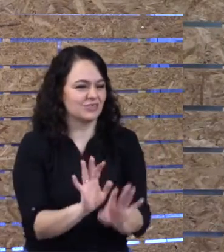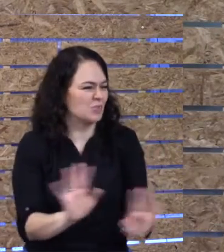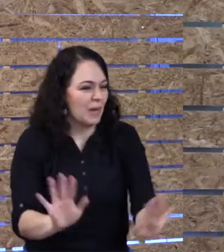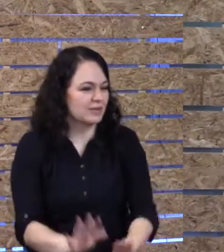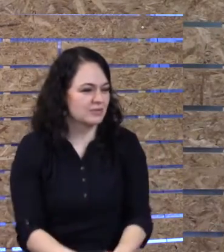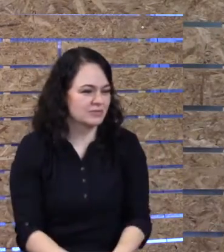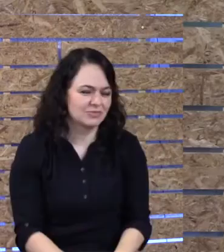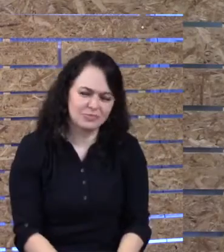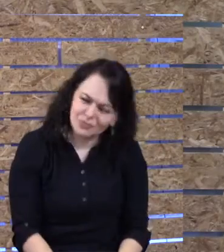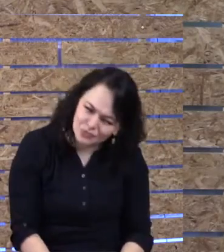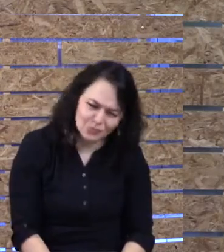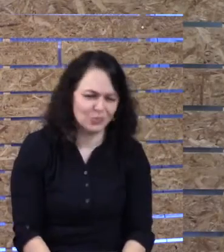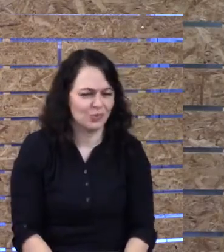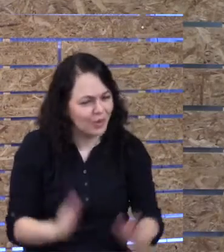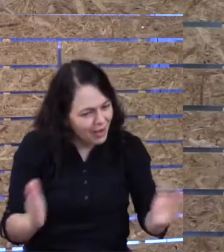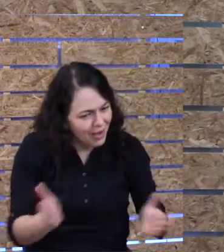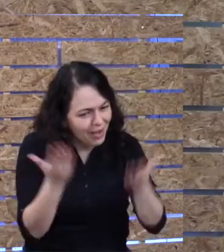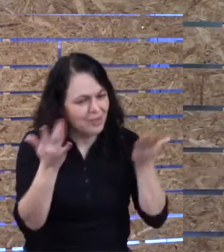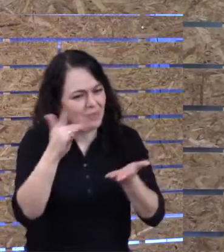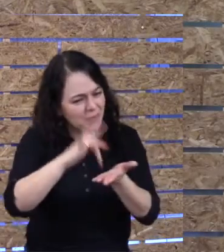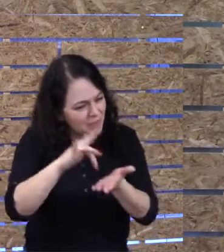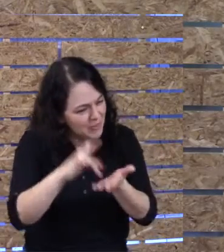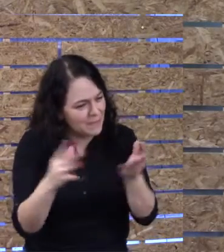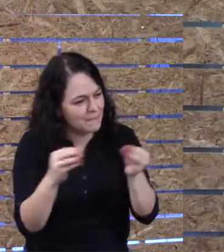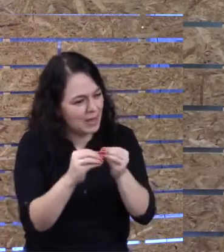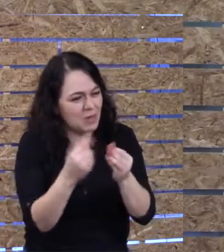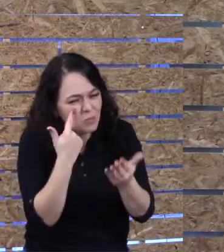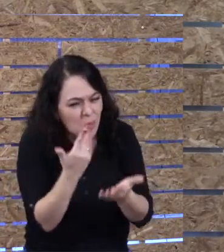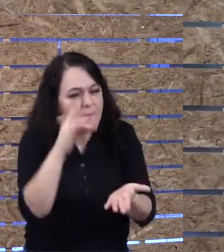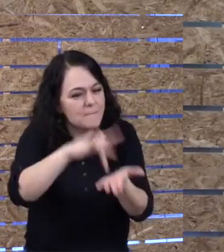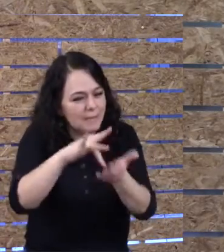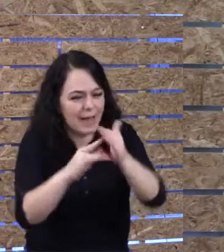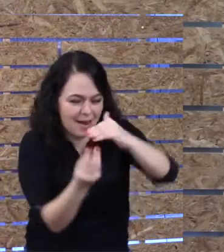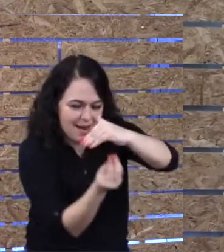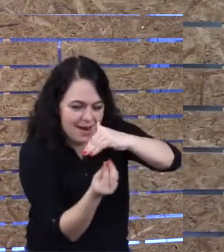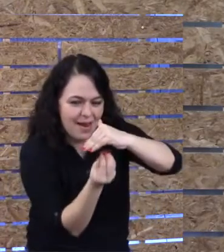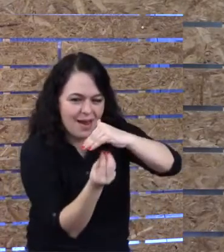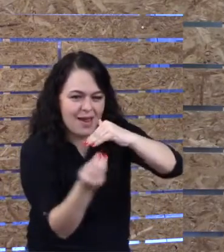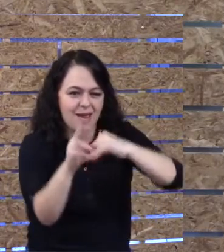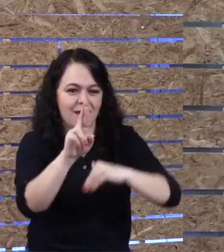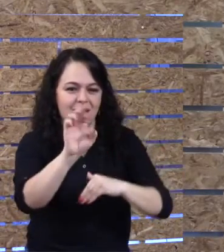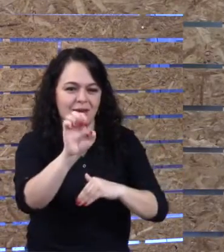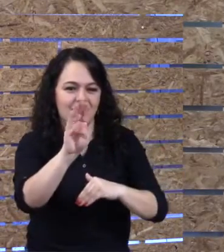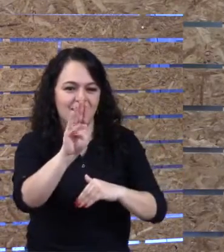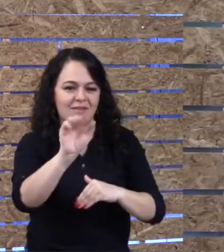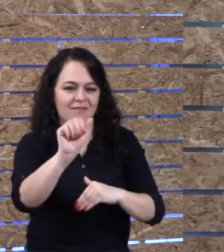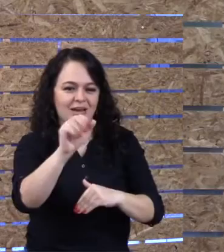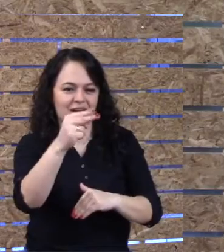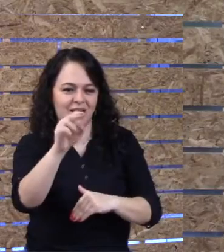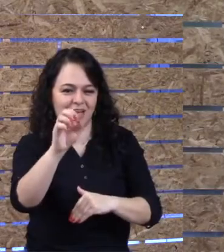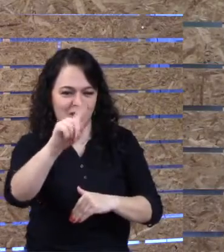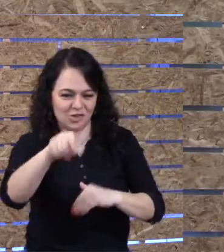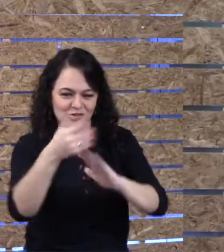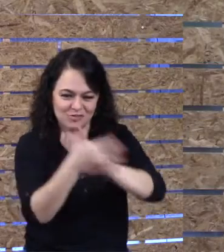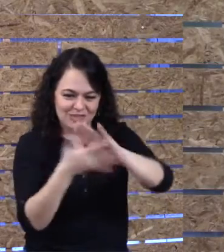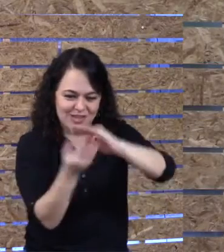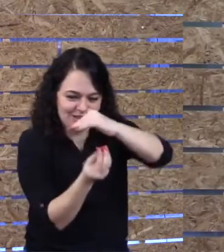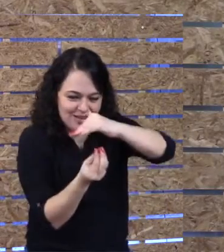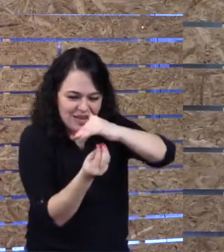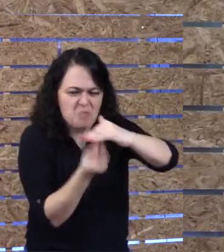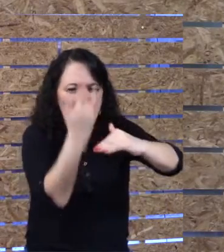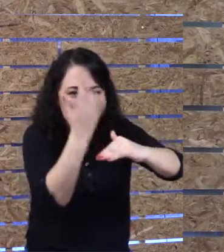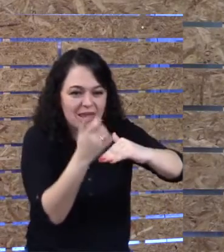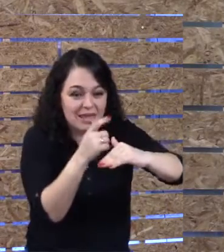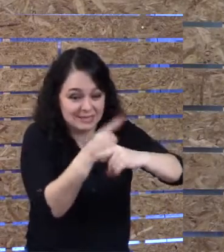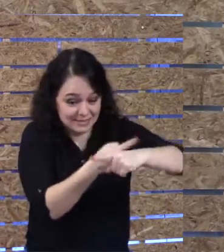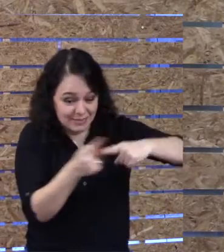¿Por qué hay rebaños? ¿Por qué los llamamos rebaños? A ver, ¿por qué los llamamos rebaños? Porque en semana vamos a la casa de una